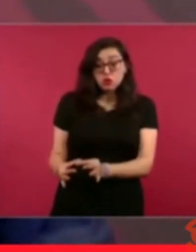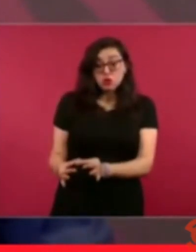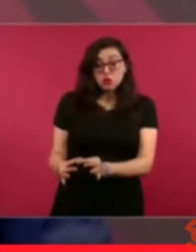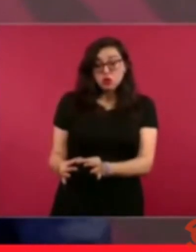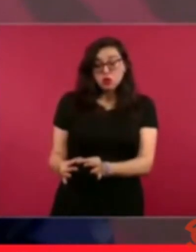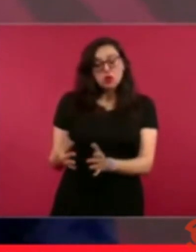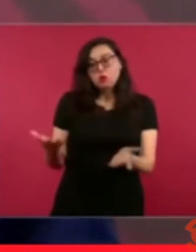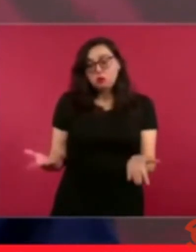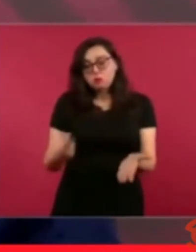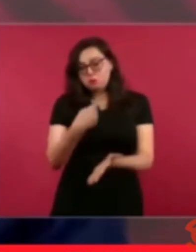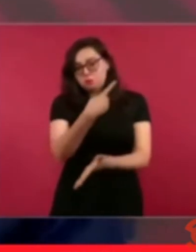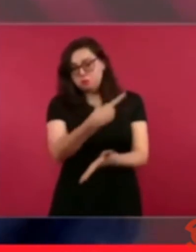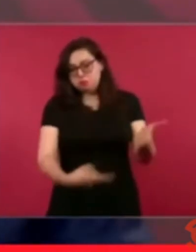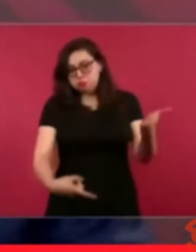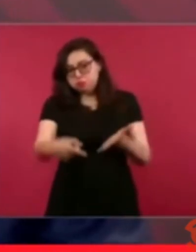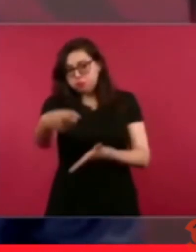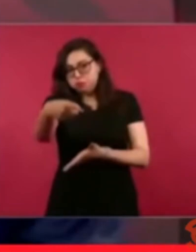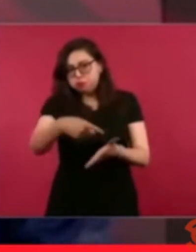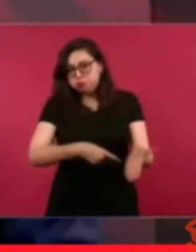no